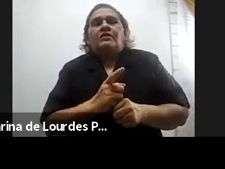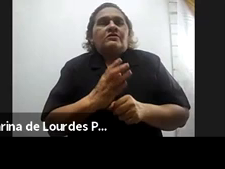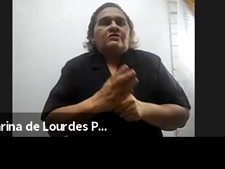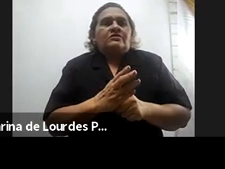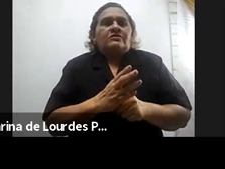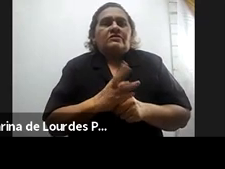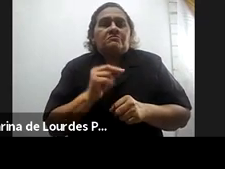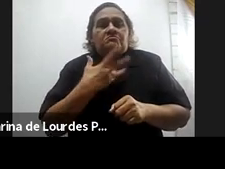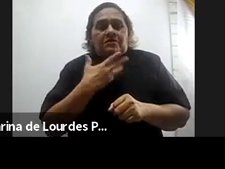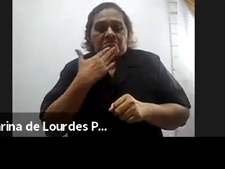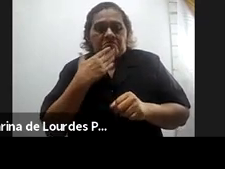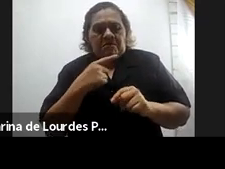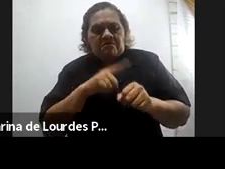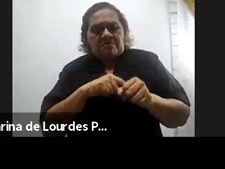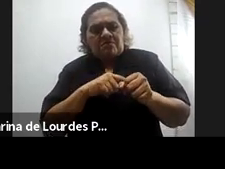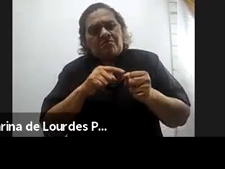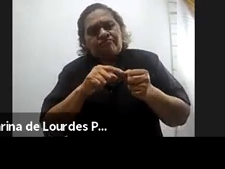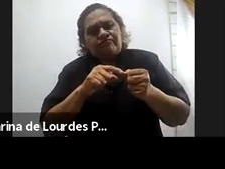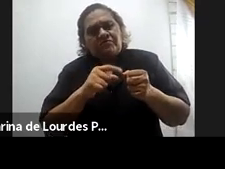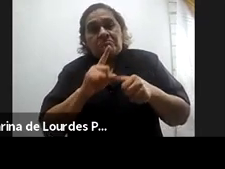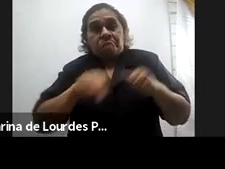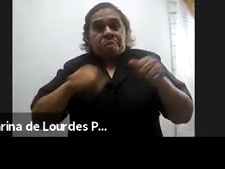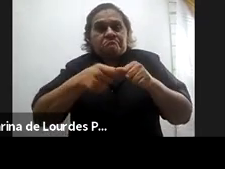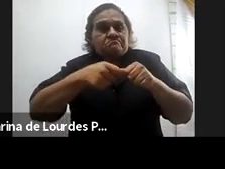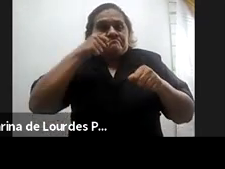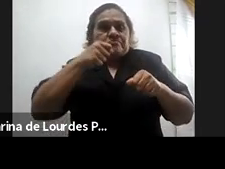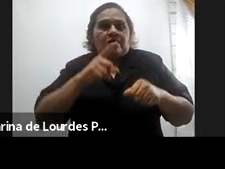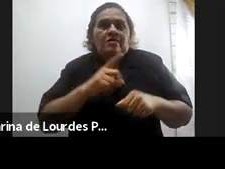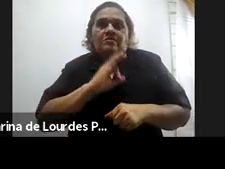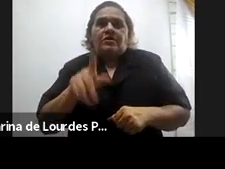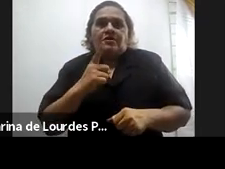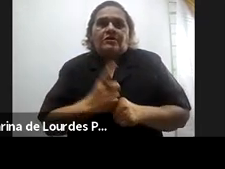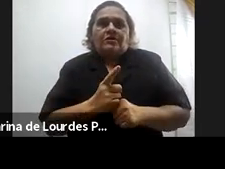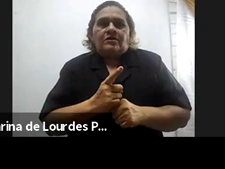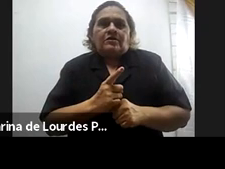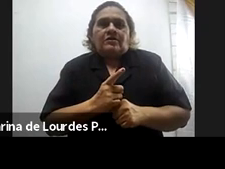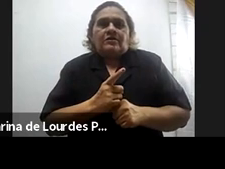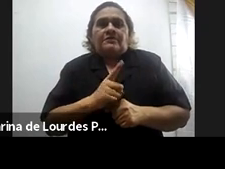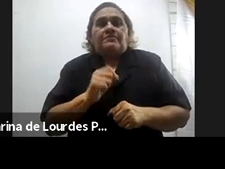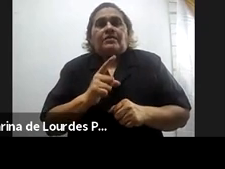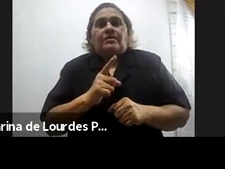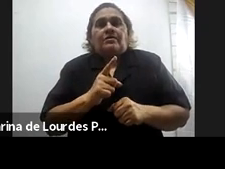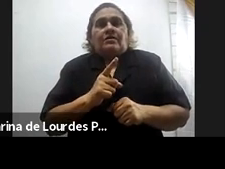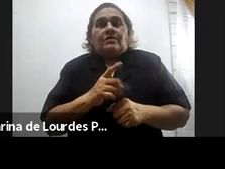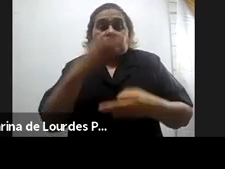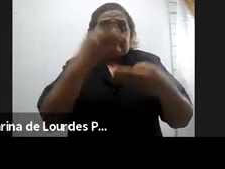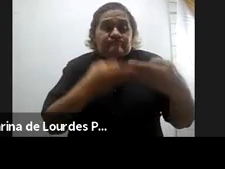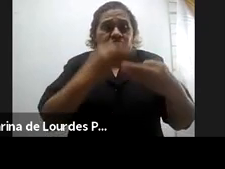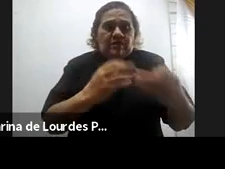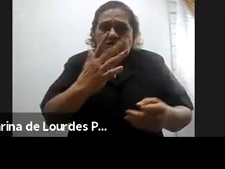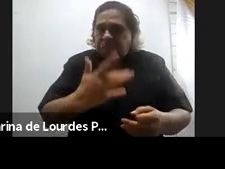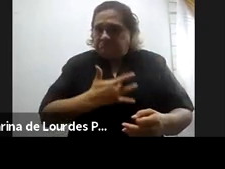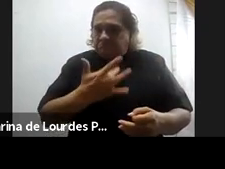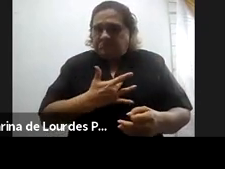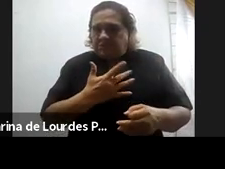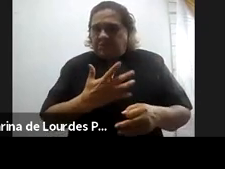opacas o que se desprenden, por ejemplo, también puede ocasionar eso, pie diabético. La falta de sensibilidad